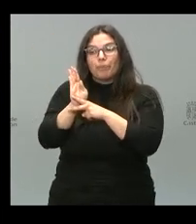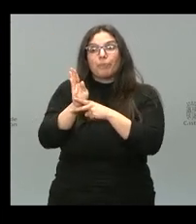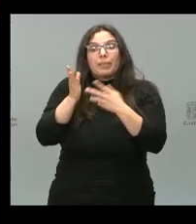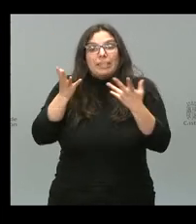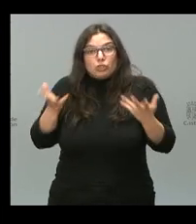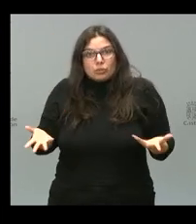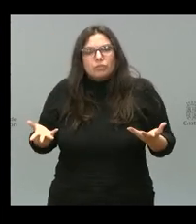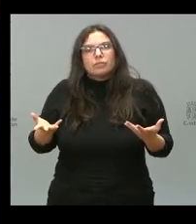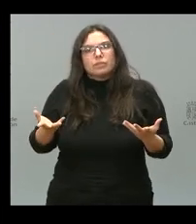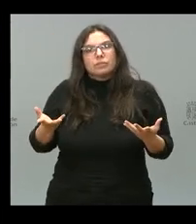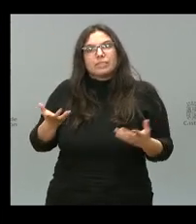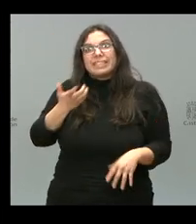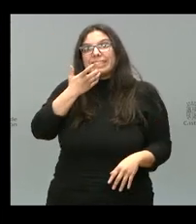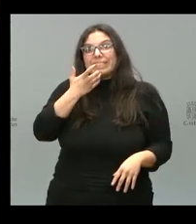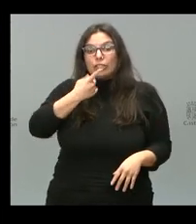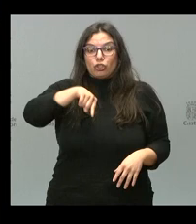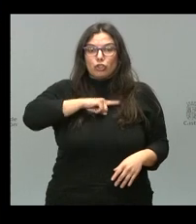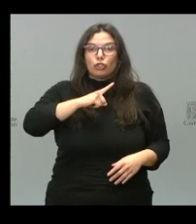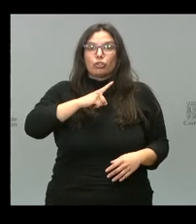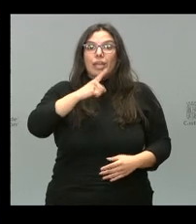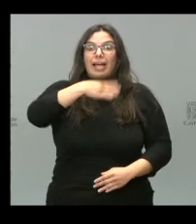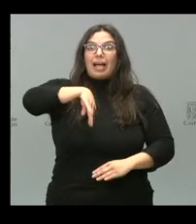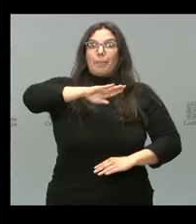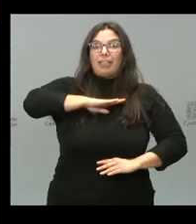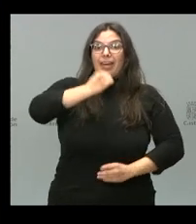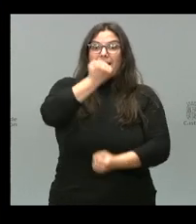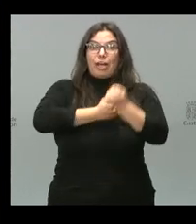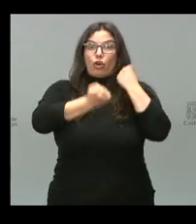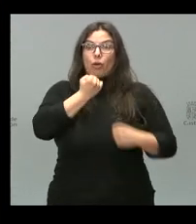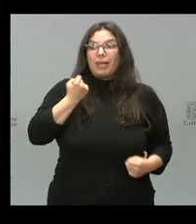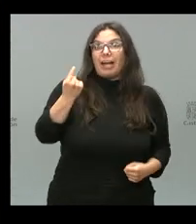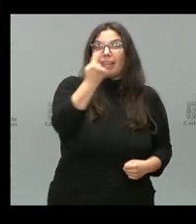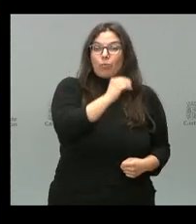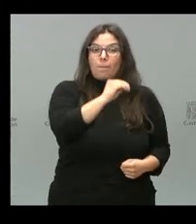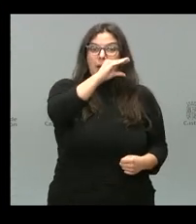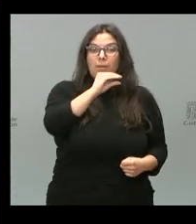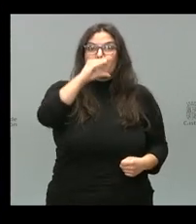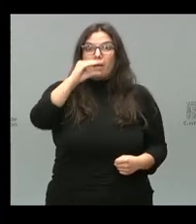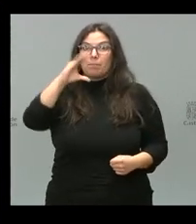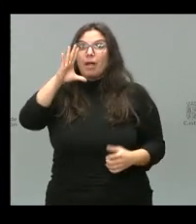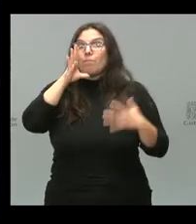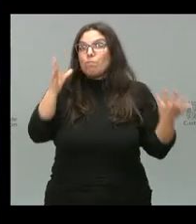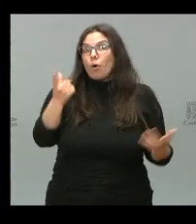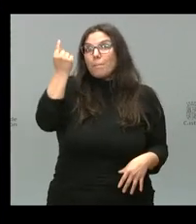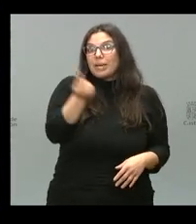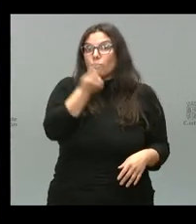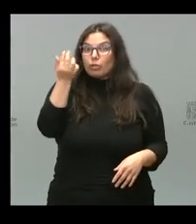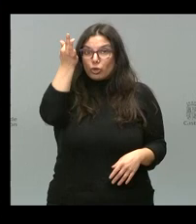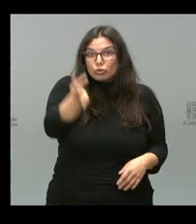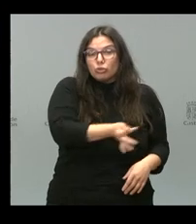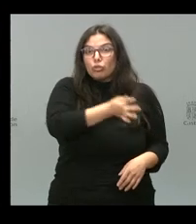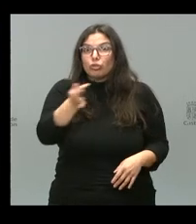Pues bueno Ahí si tuviéramos más capacidad en cada uno de las cámaras porque al final Tú sabes con Los presupuestos que nos movemos No